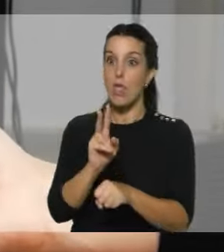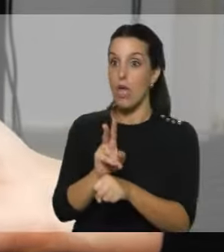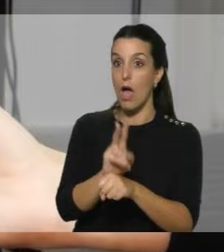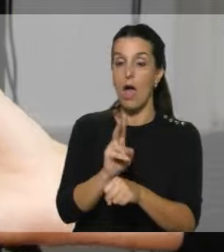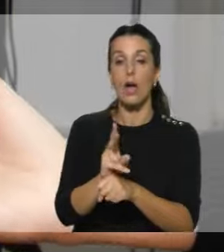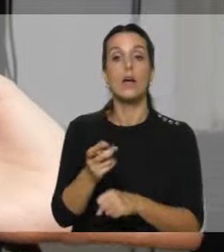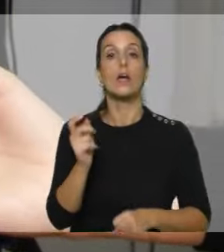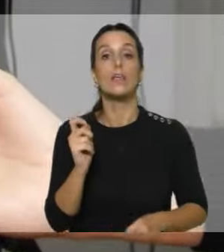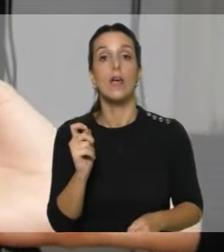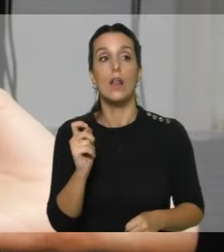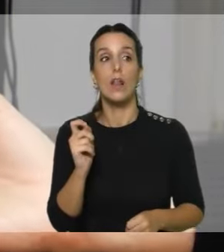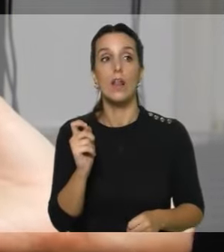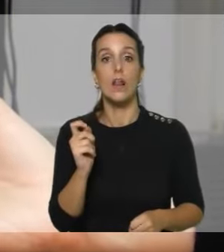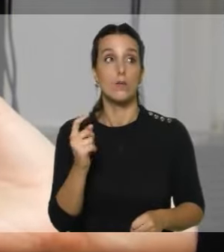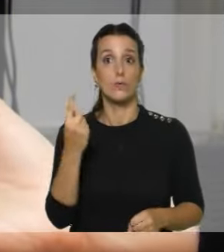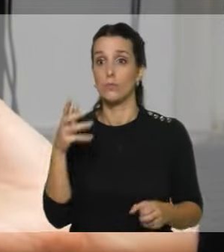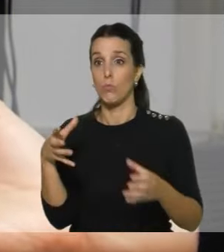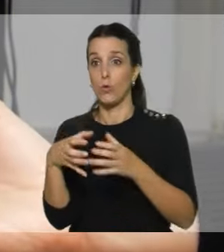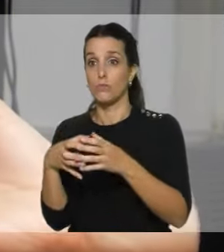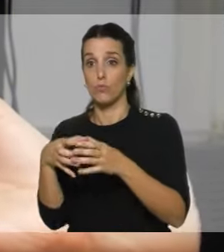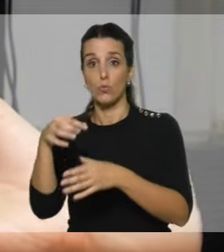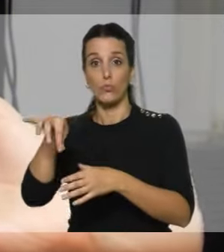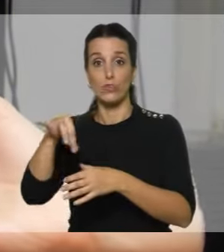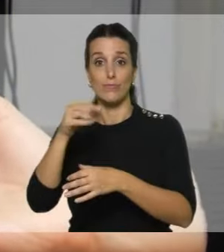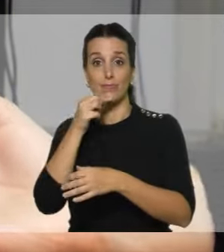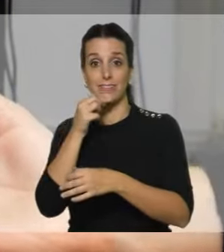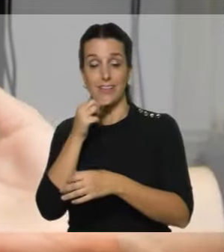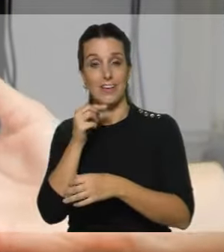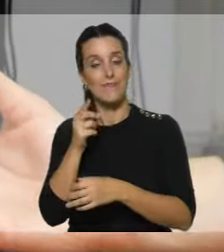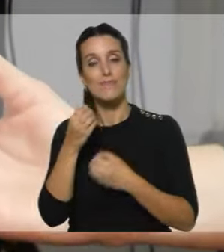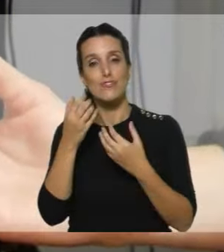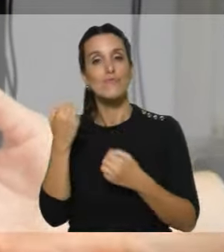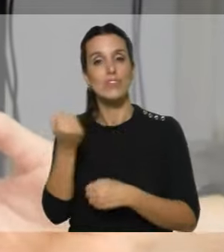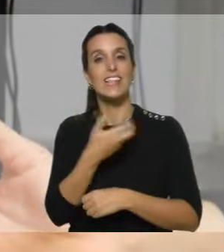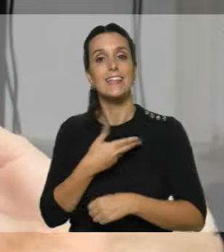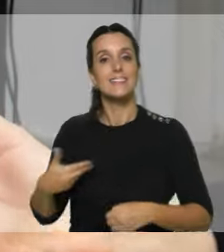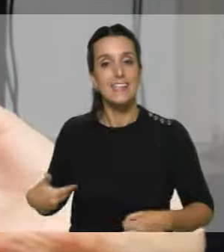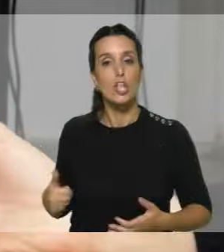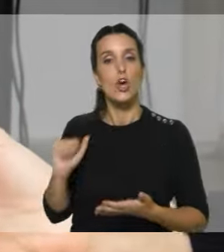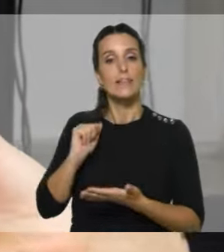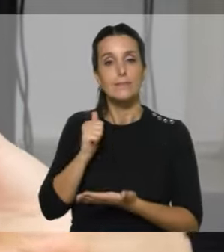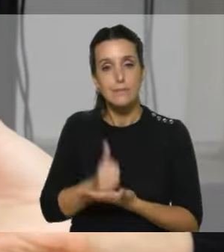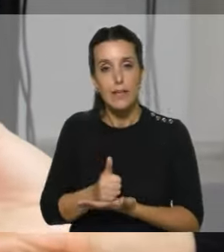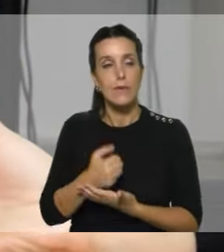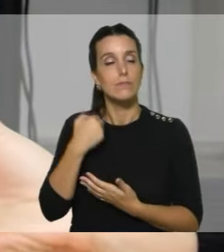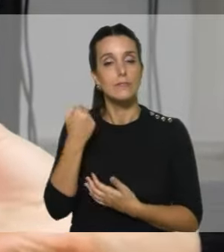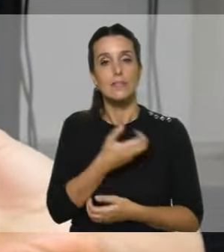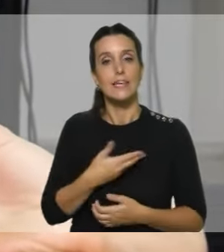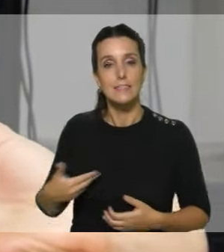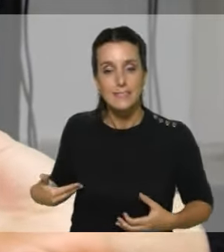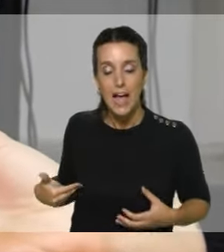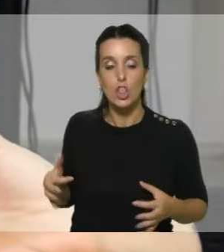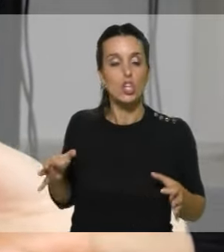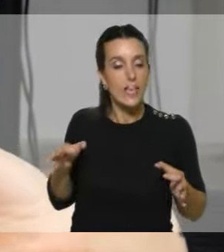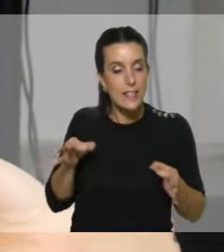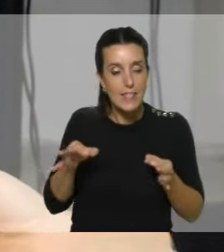pasa a ser de un solo actor. En realidad, y por eso es tan importante que el Estado esté, y por eso es importante tener una estrategia.